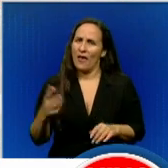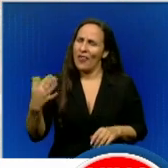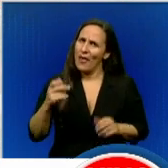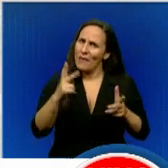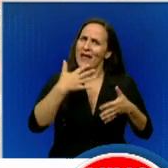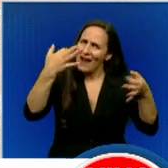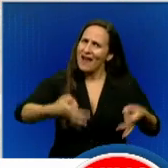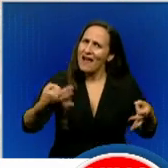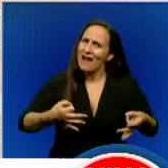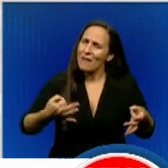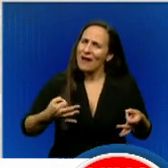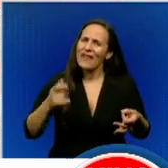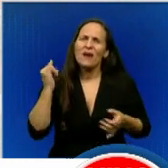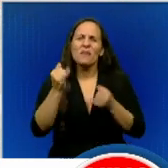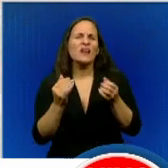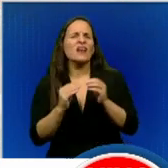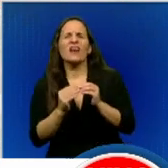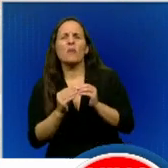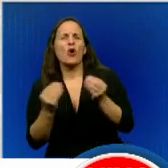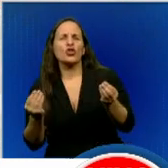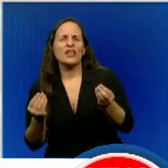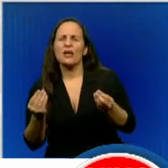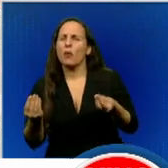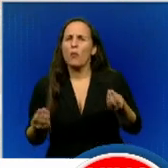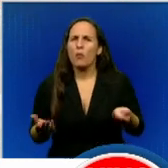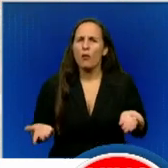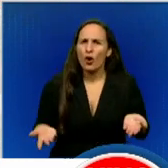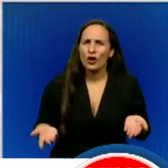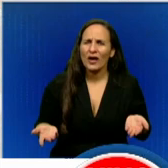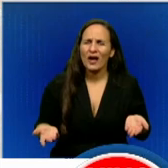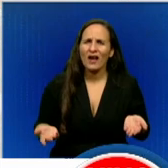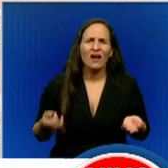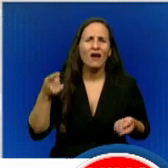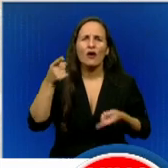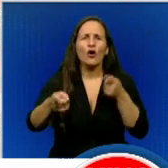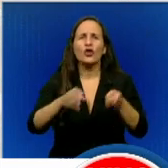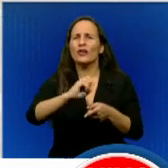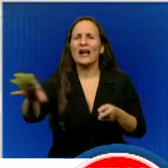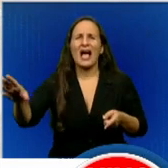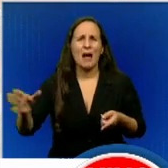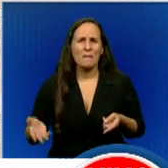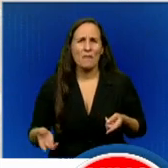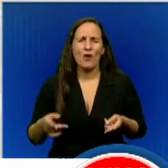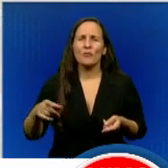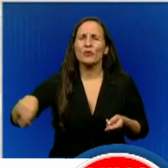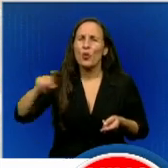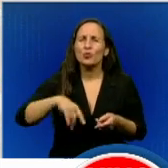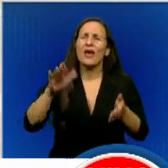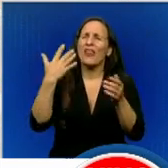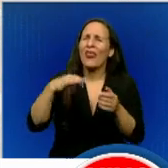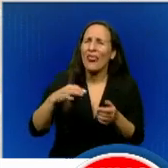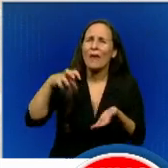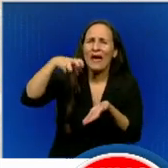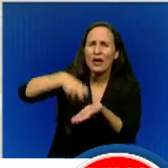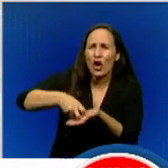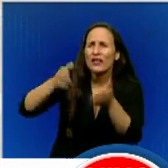con la gente y explicarle el motivo y la razón por la que atacan tanto al campo del campo que tendrían que estar de rodillas aplaudiendo los